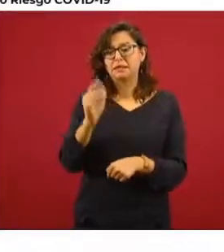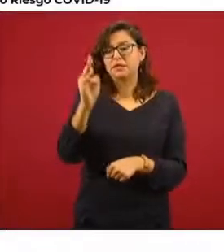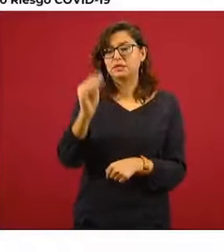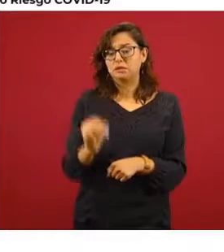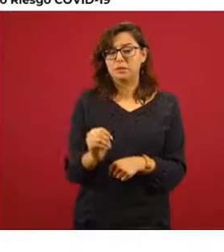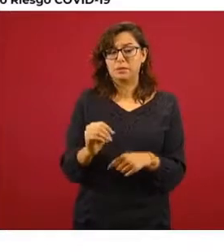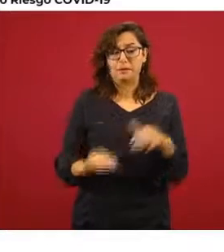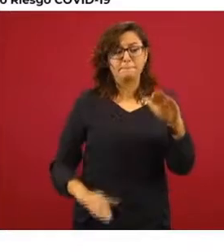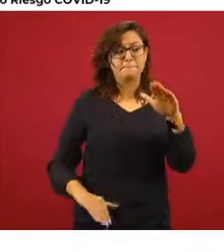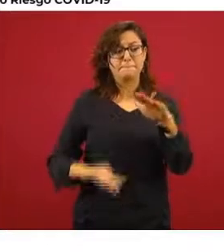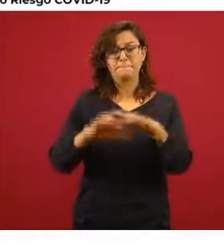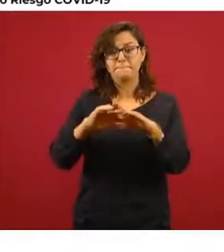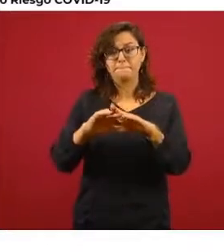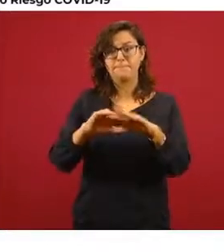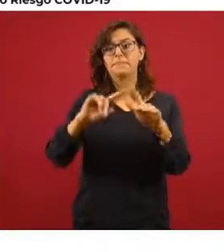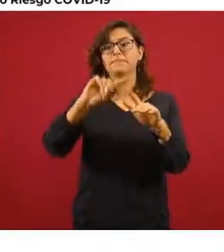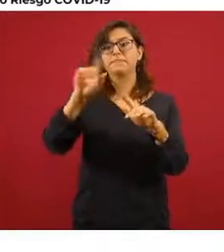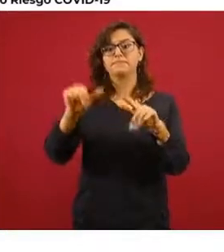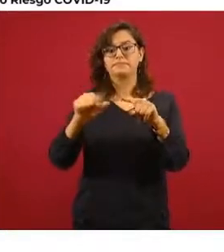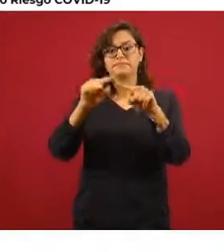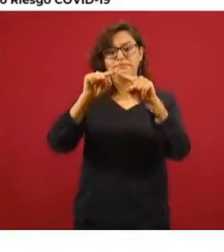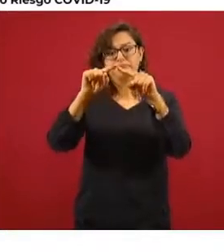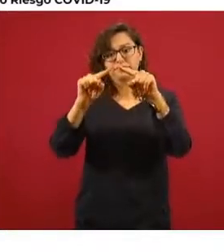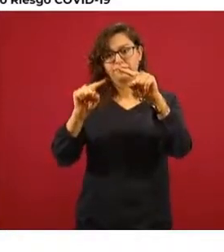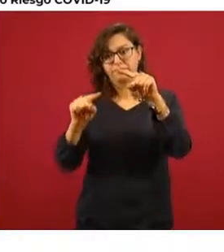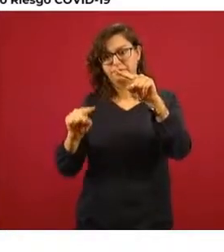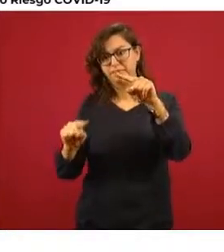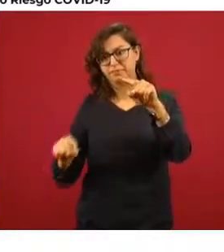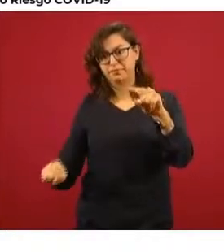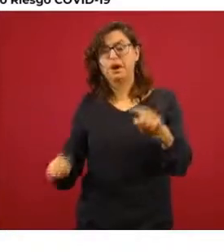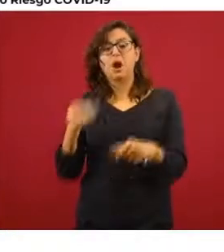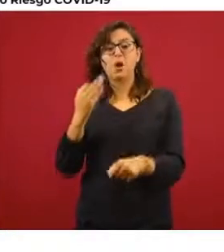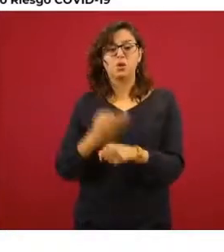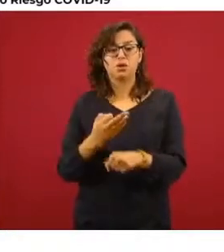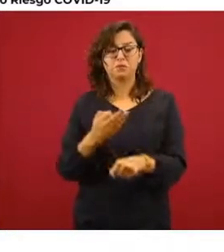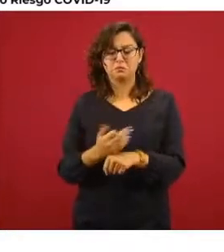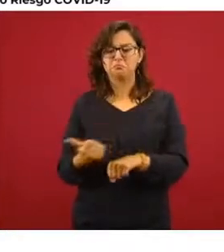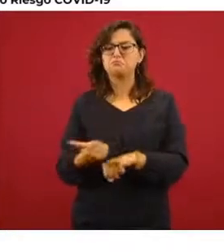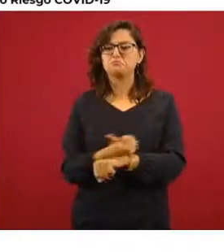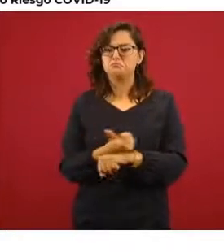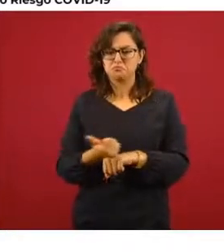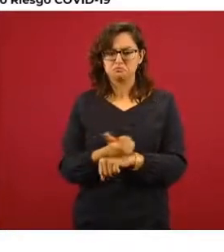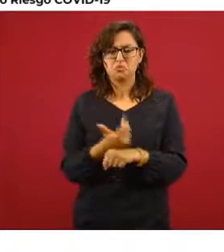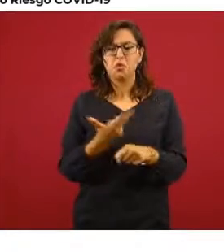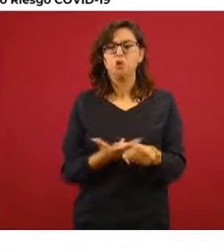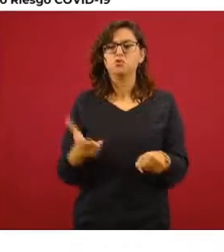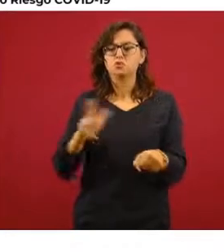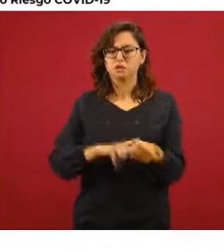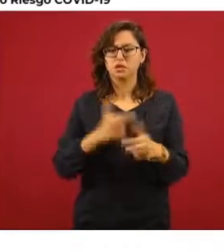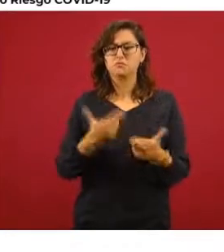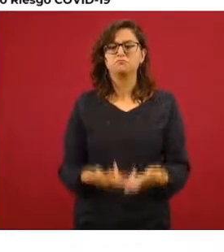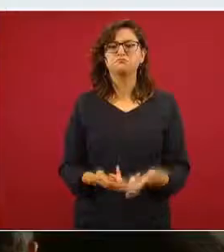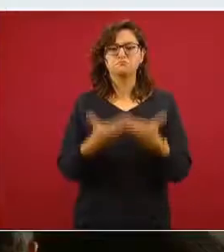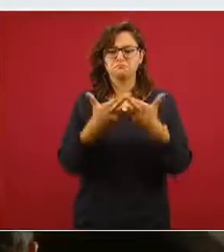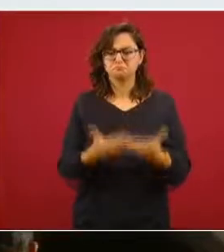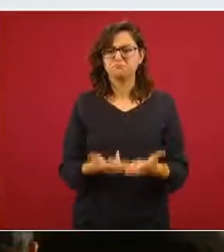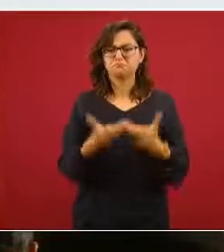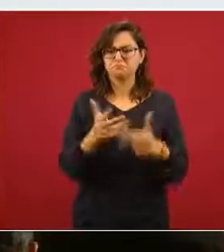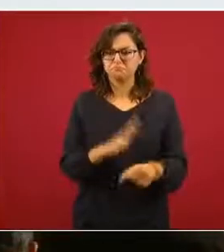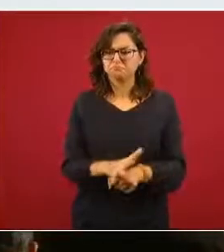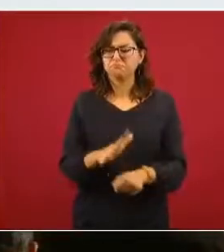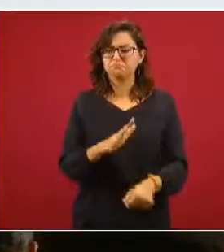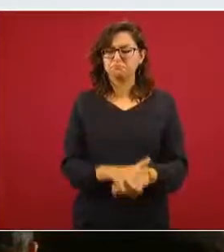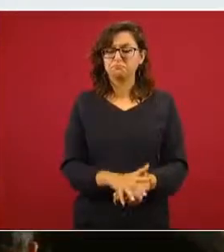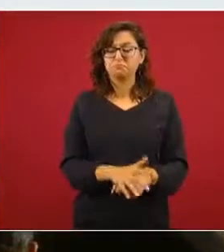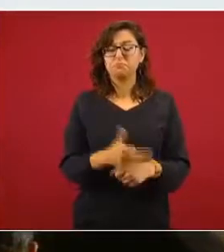29 y desde entonces desciende y está en amarillo, buena disponibilidad hospitalaria, la siguiente, y